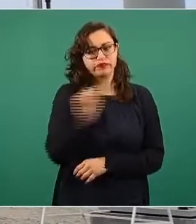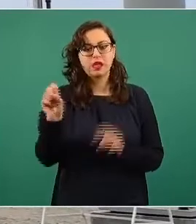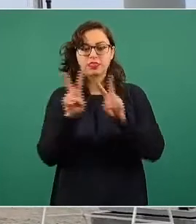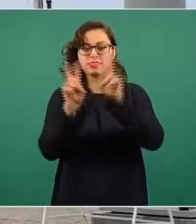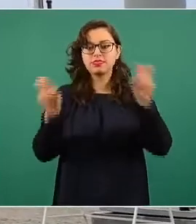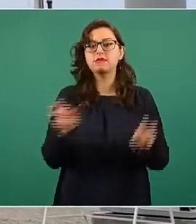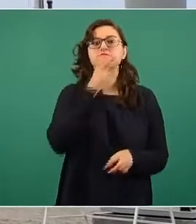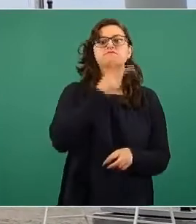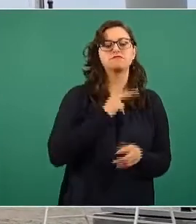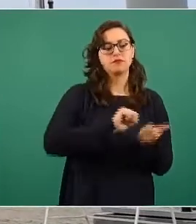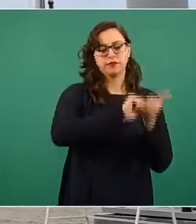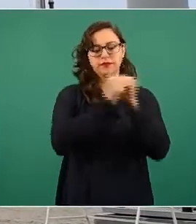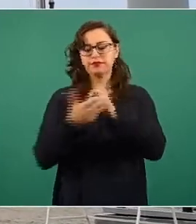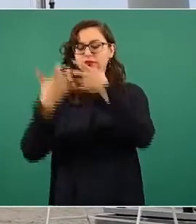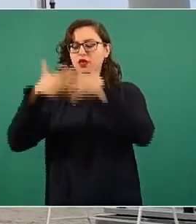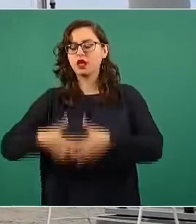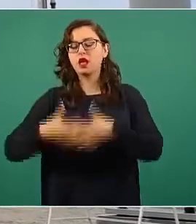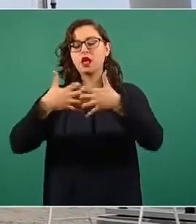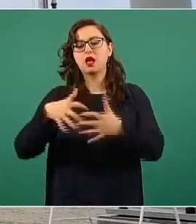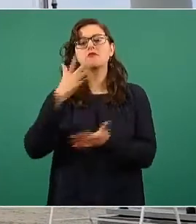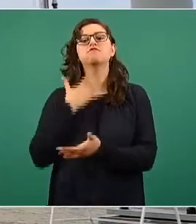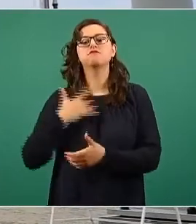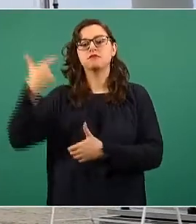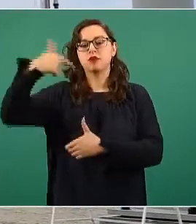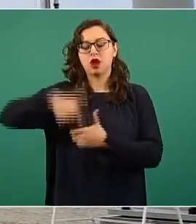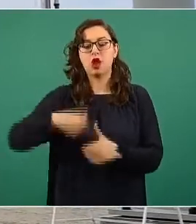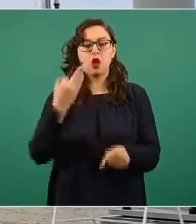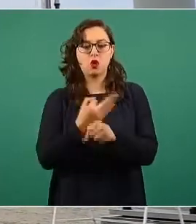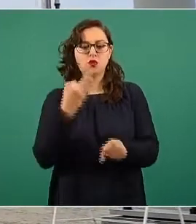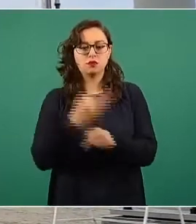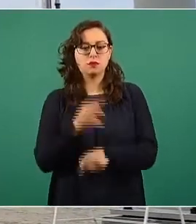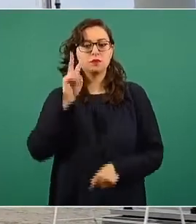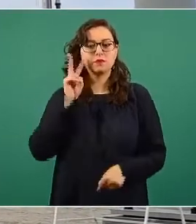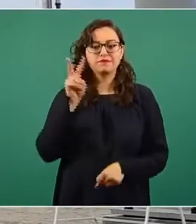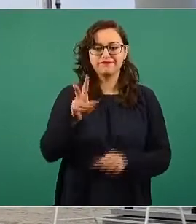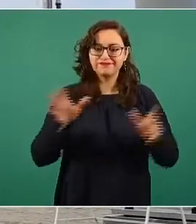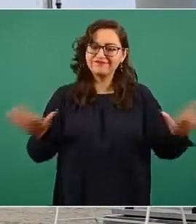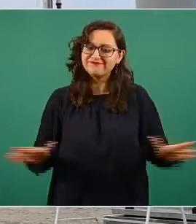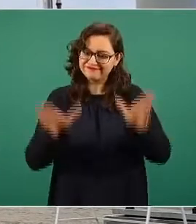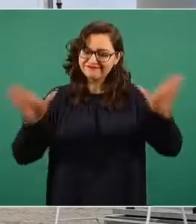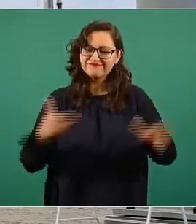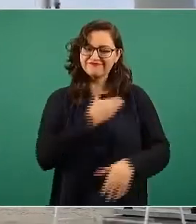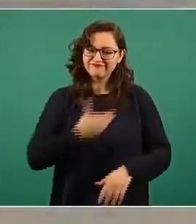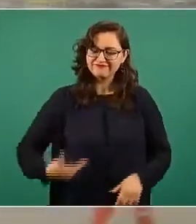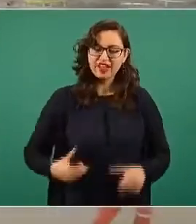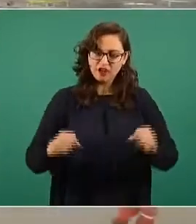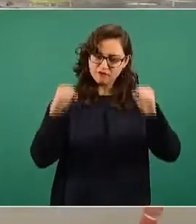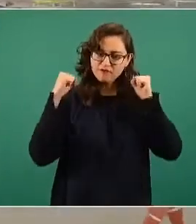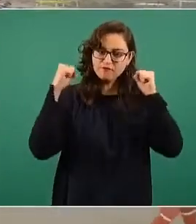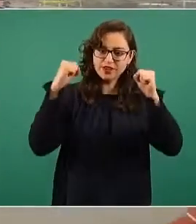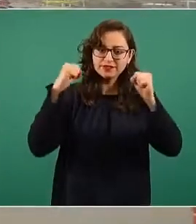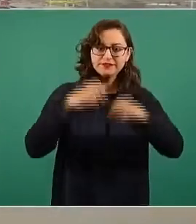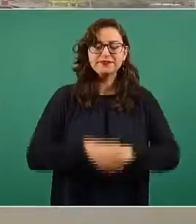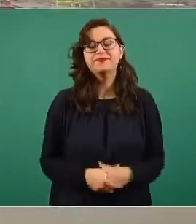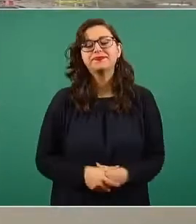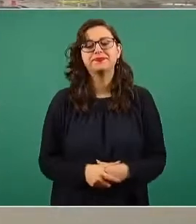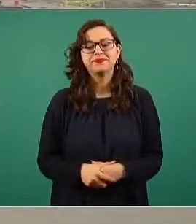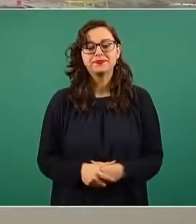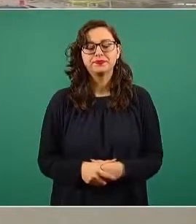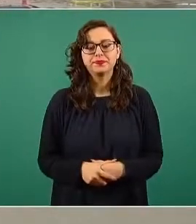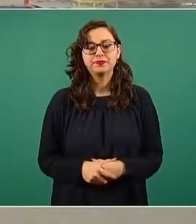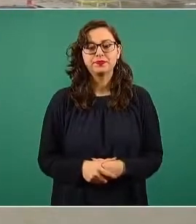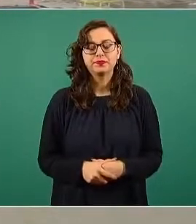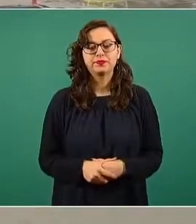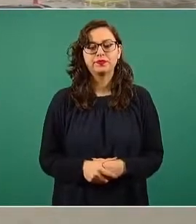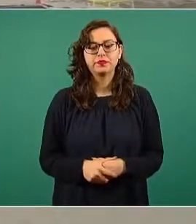reporte desde el área de las esferas de almacenamiento. Ánimo, presidente, fuerza. Avance en los trabajos de